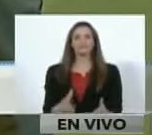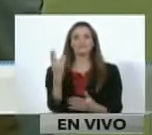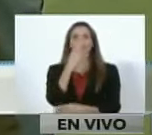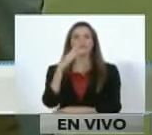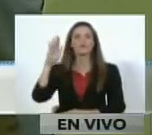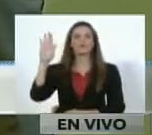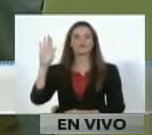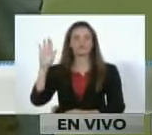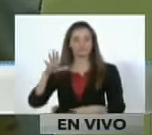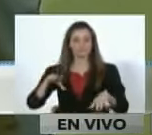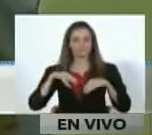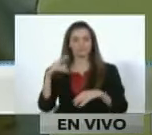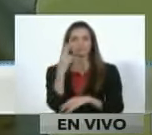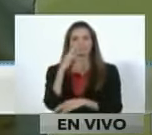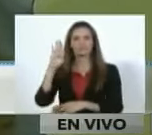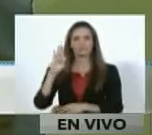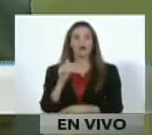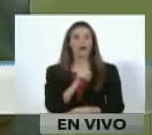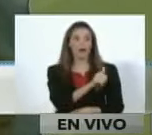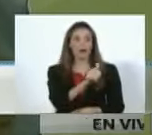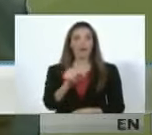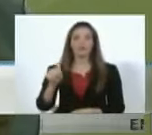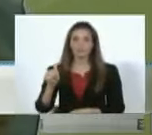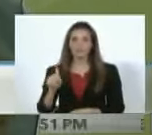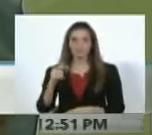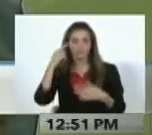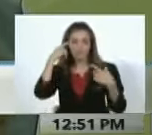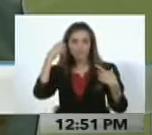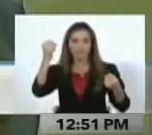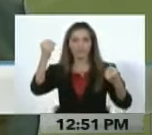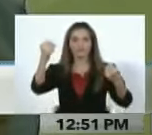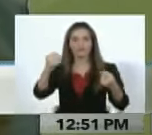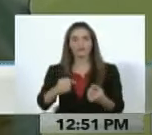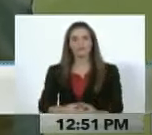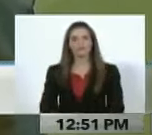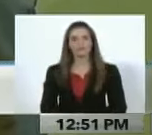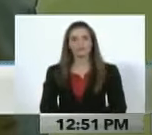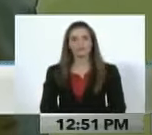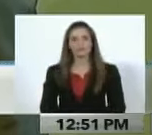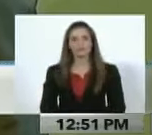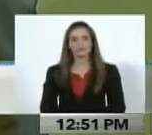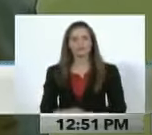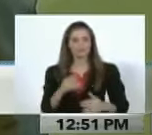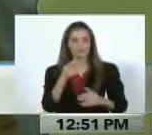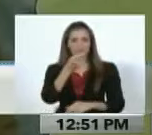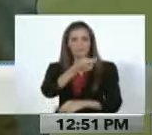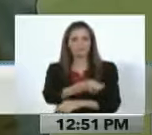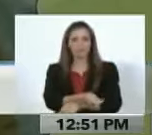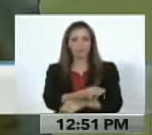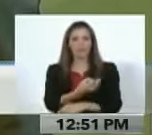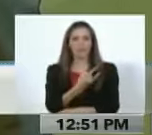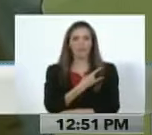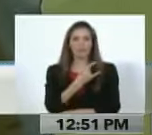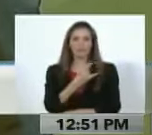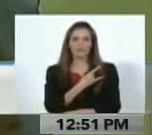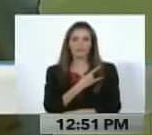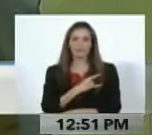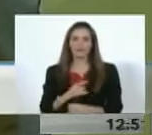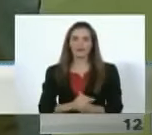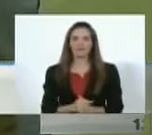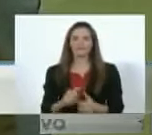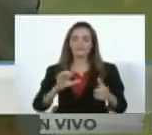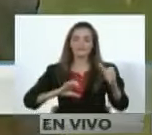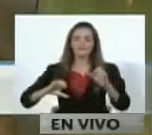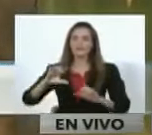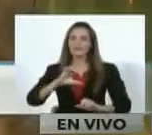juramento a cada uno de ustedes, profesionales, que han egresado de las universidades y centros científicos